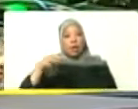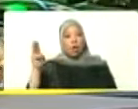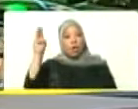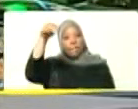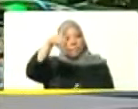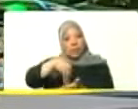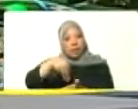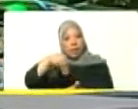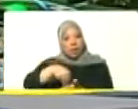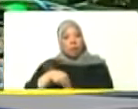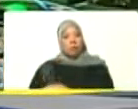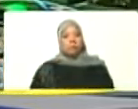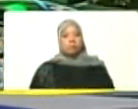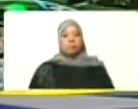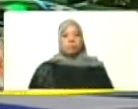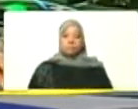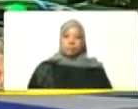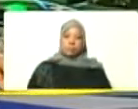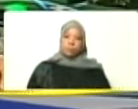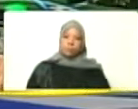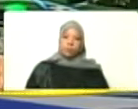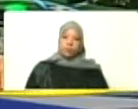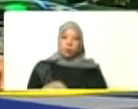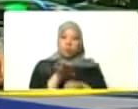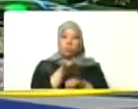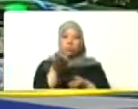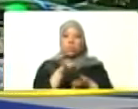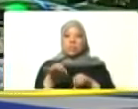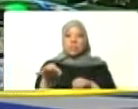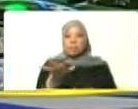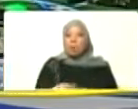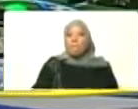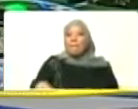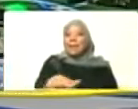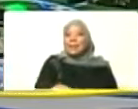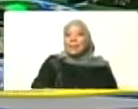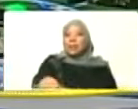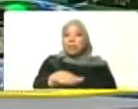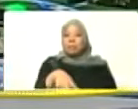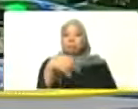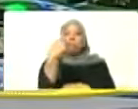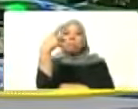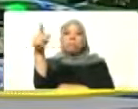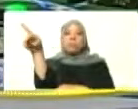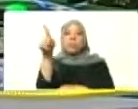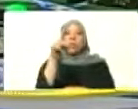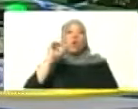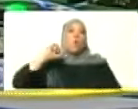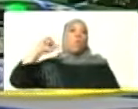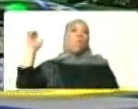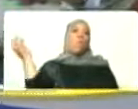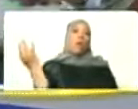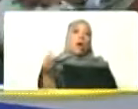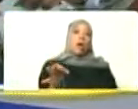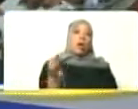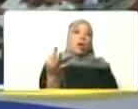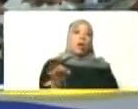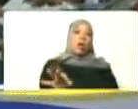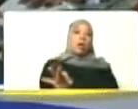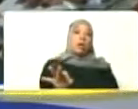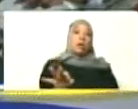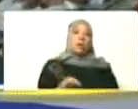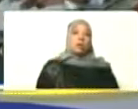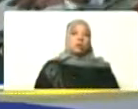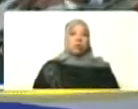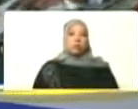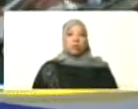¿no? Me dice en el municipio Plaza, parroquia Guarenas. Allá está